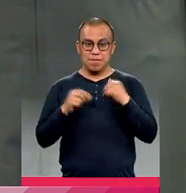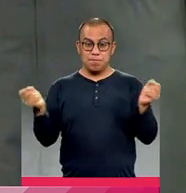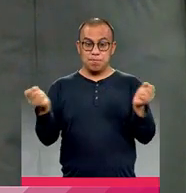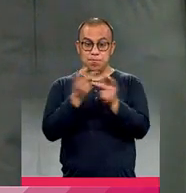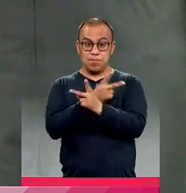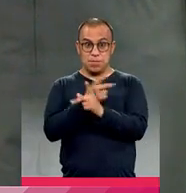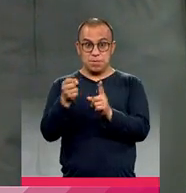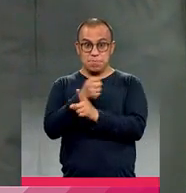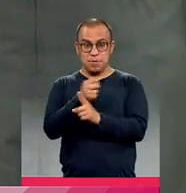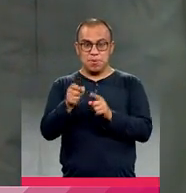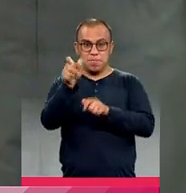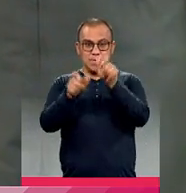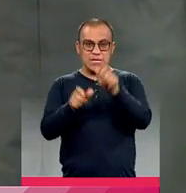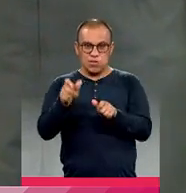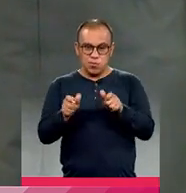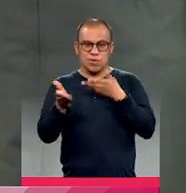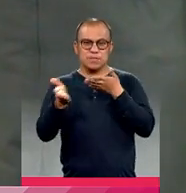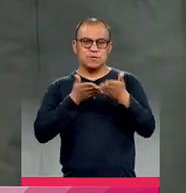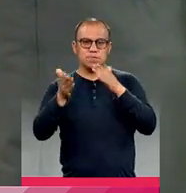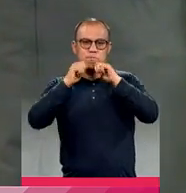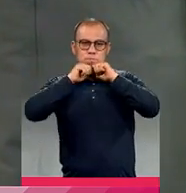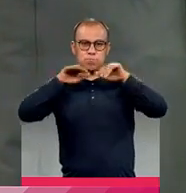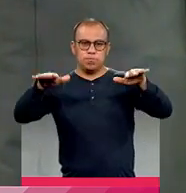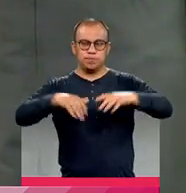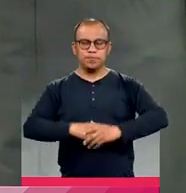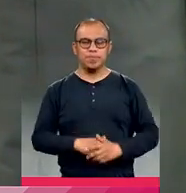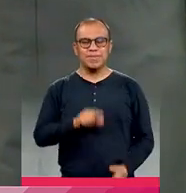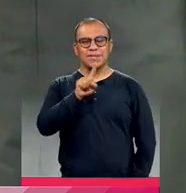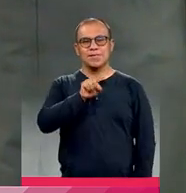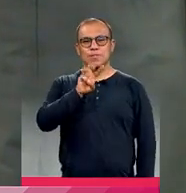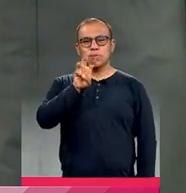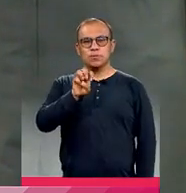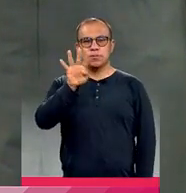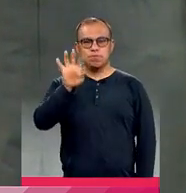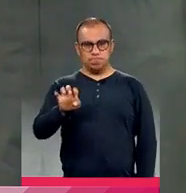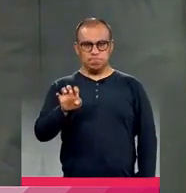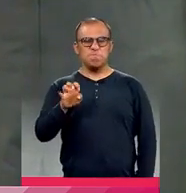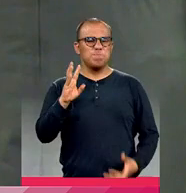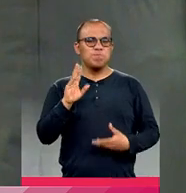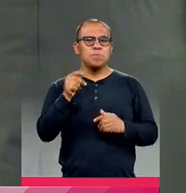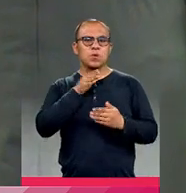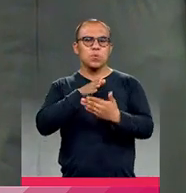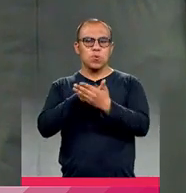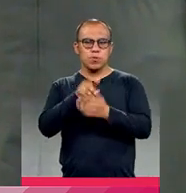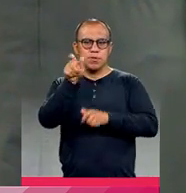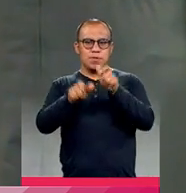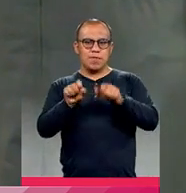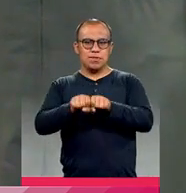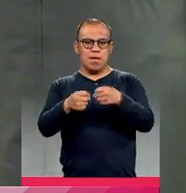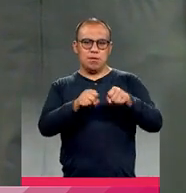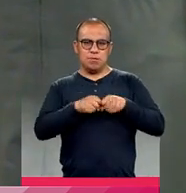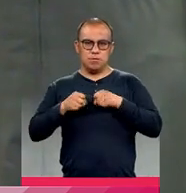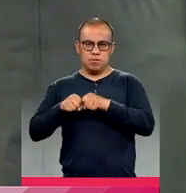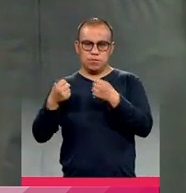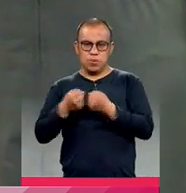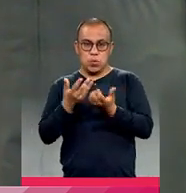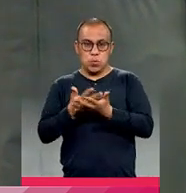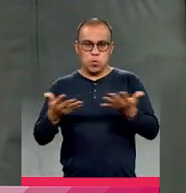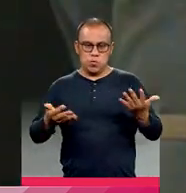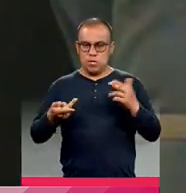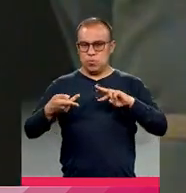violencia contra servidor público. 189 denuncias instauradas por daño en bien